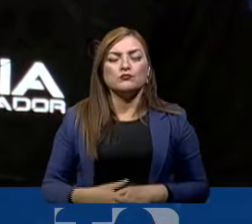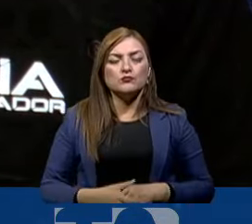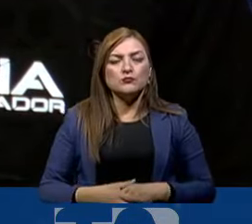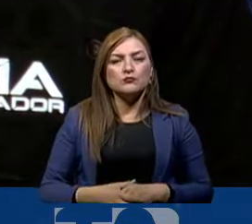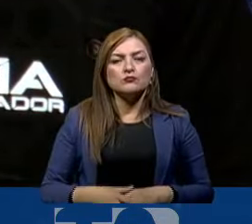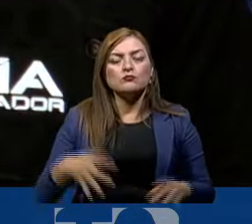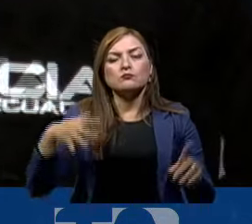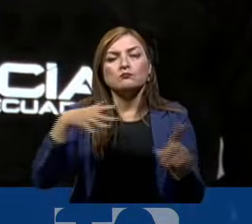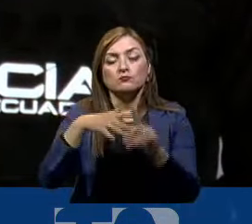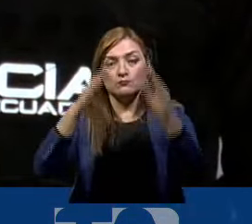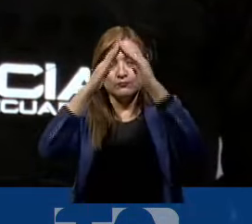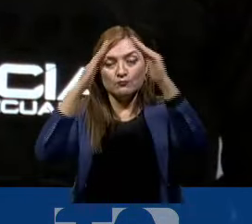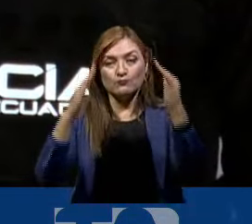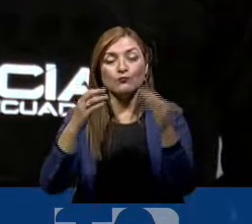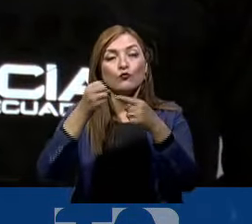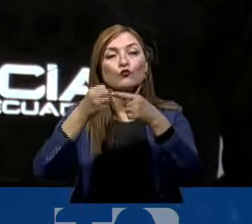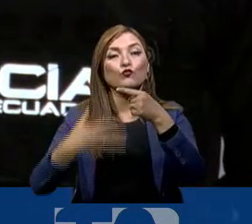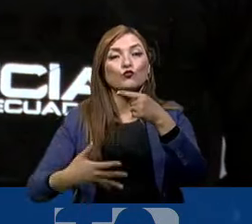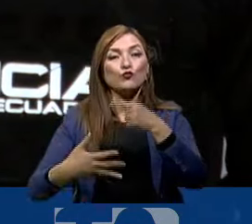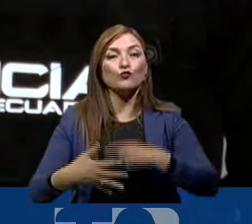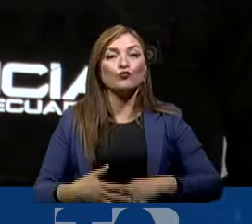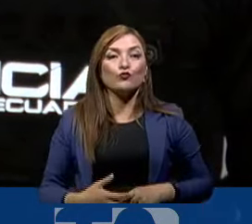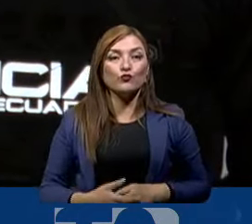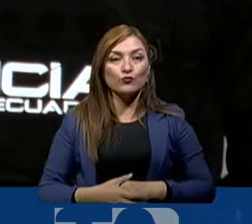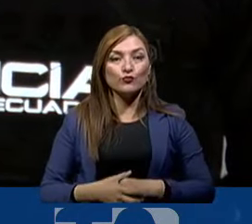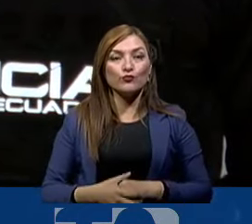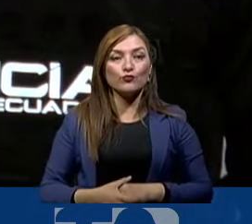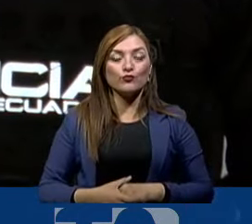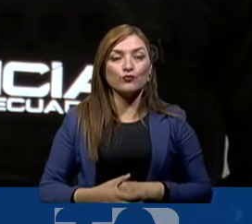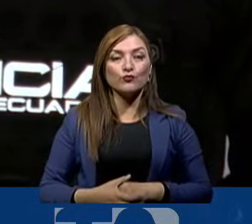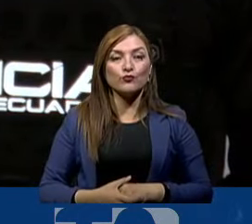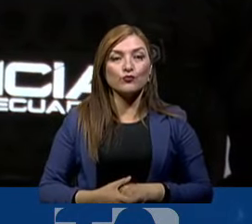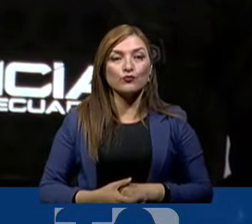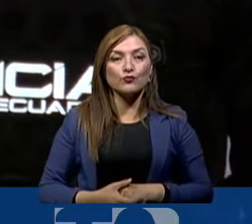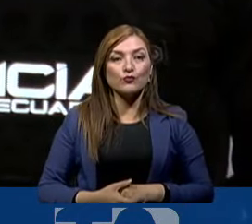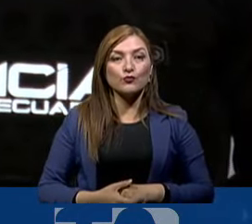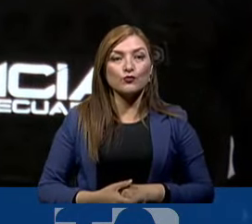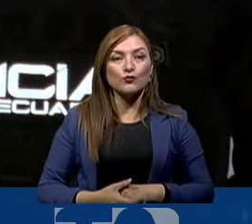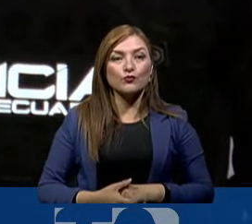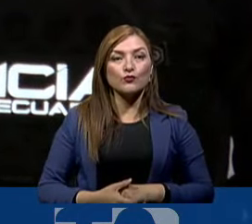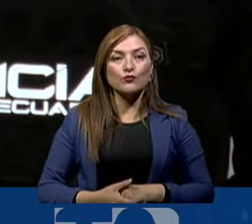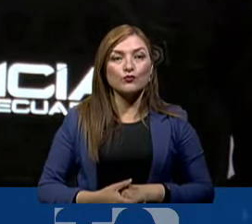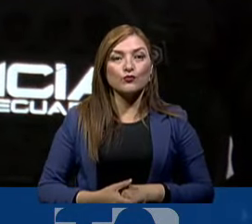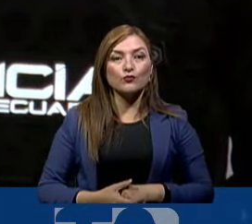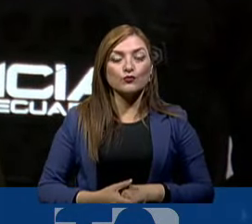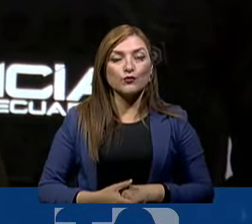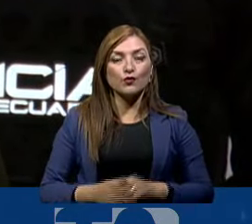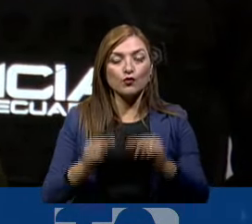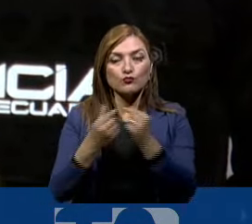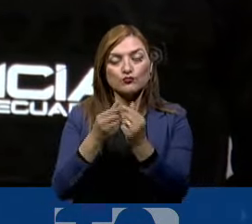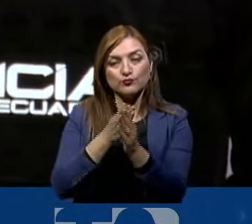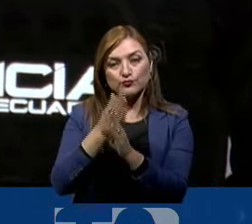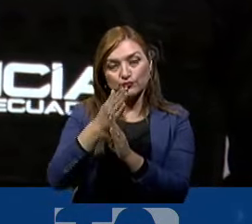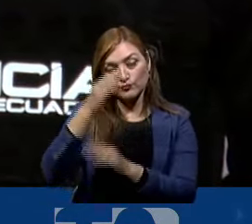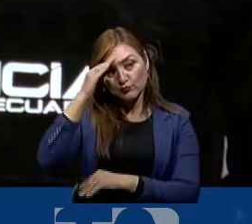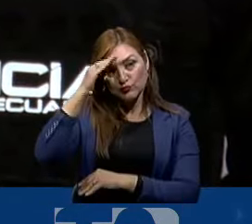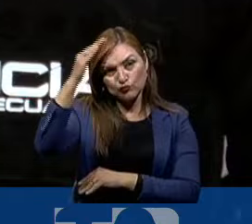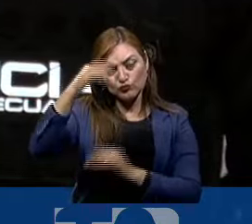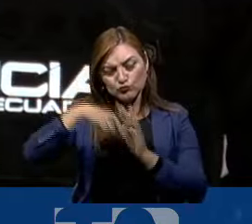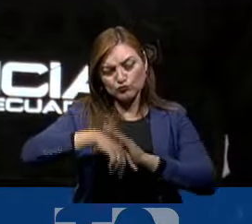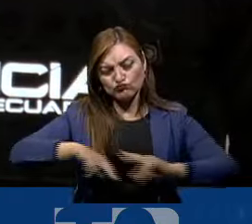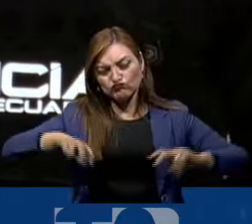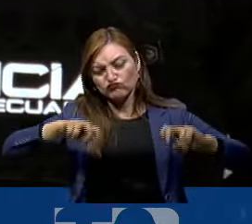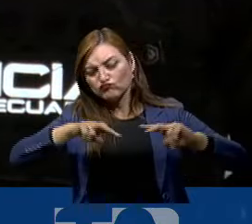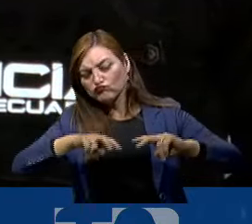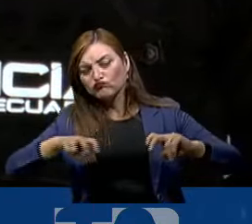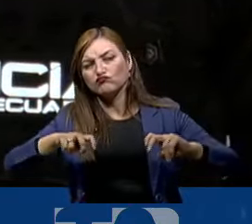con estas características. Hay varias versiones. En este momento el personal de inteligencia está sacando las primeras pericias para determinar algún otro argumento que nos permita